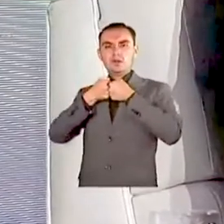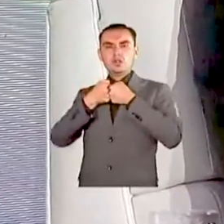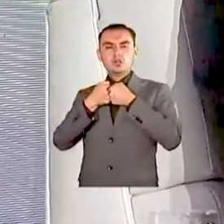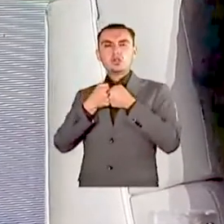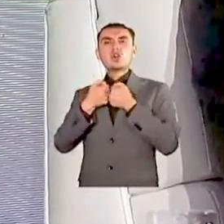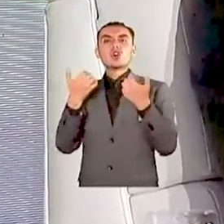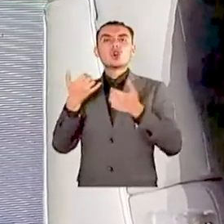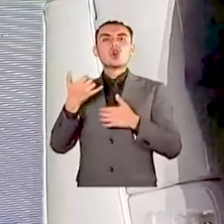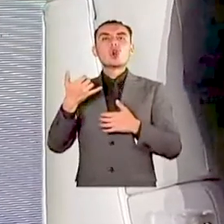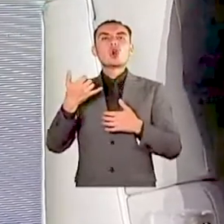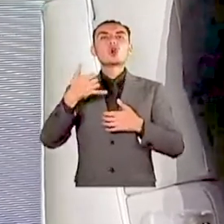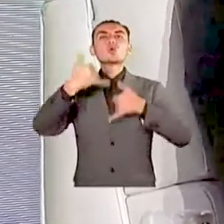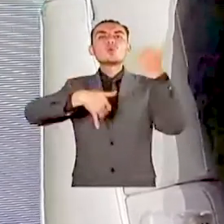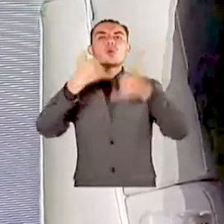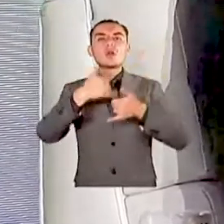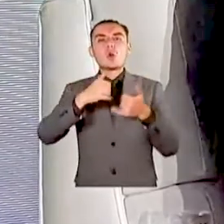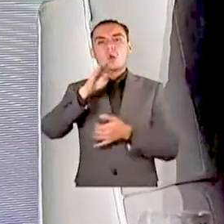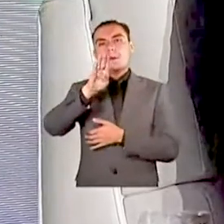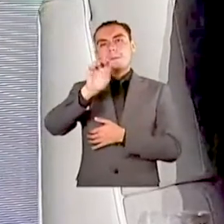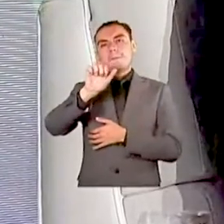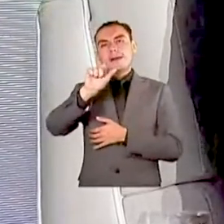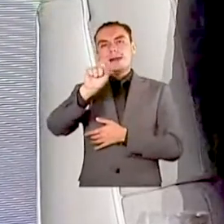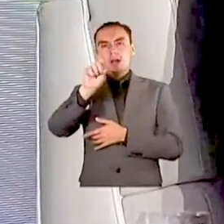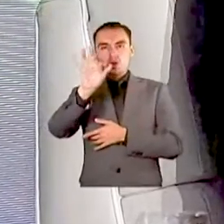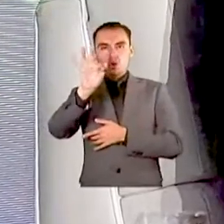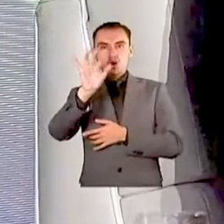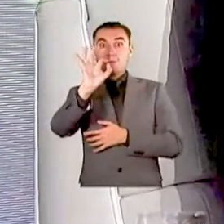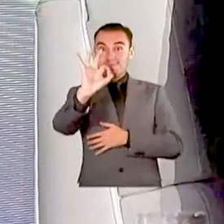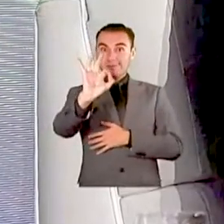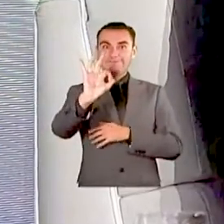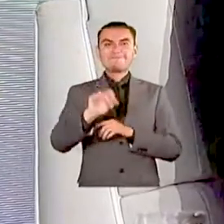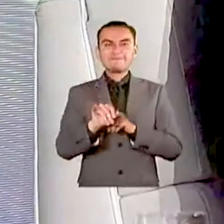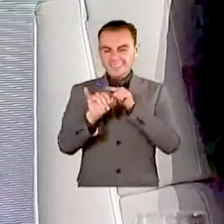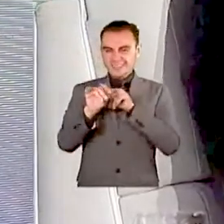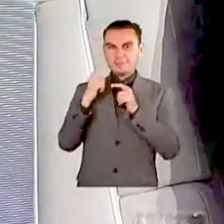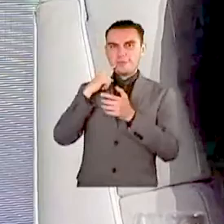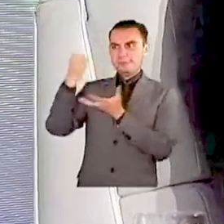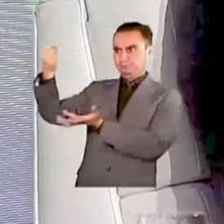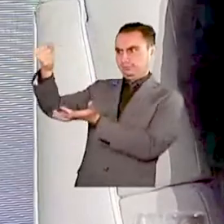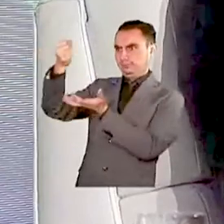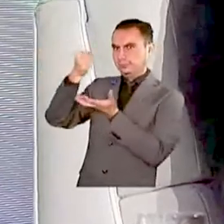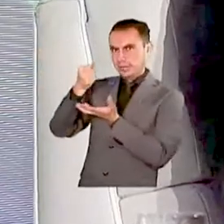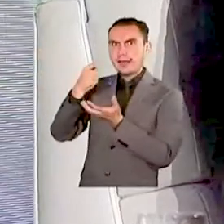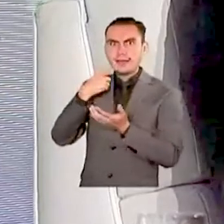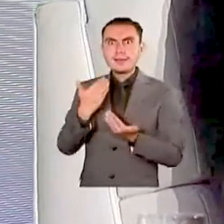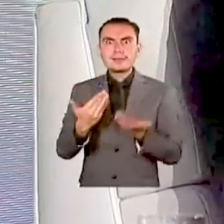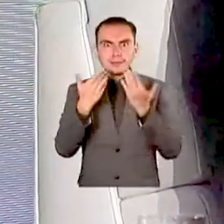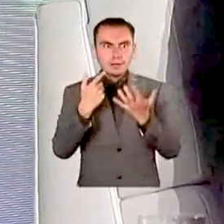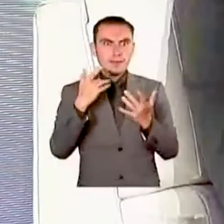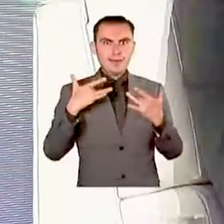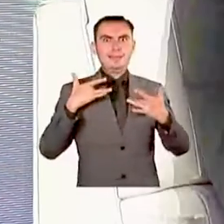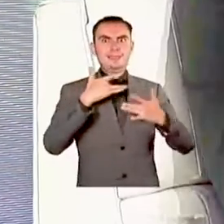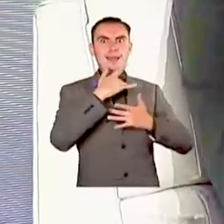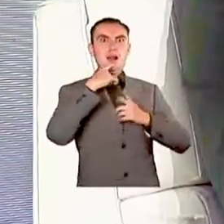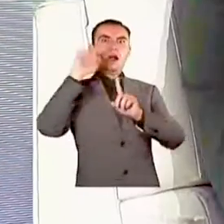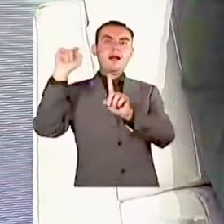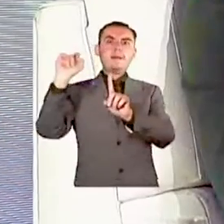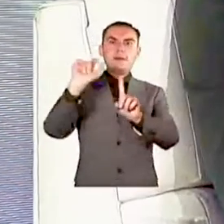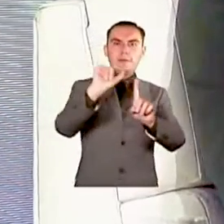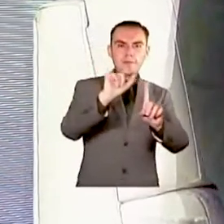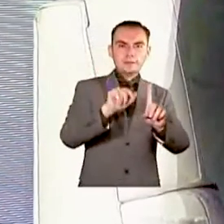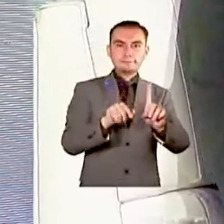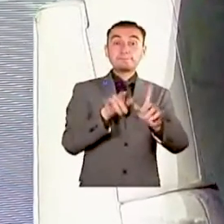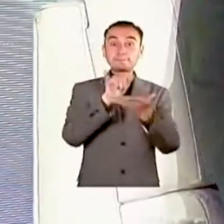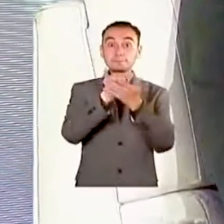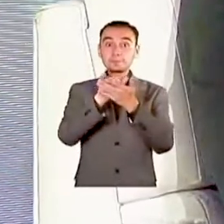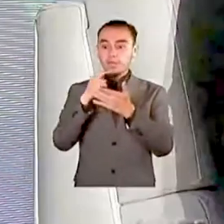juego Baloto, un juego de azar, que nos da los recursos para la salud. Ese proceso de